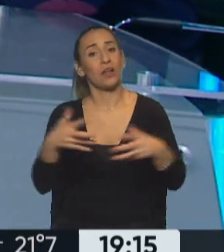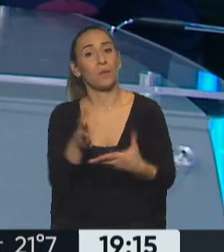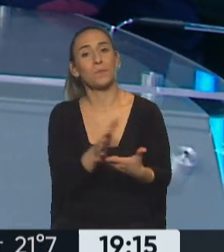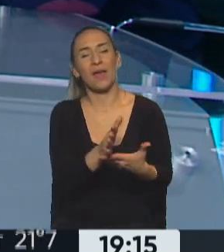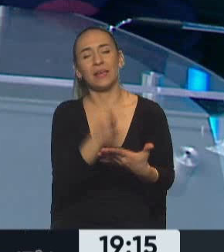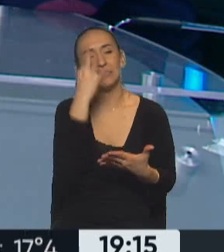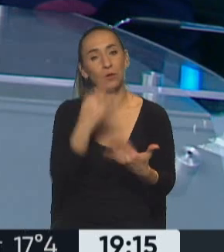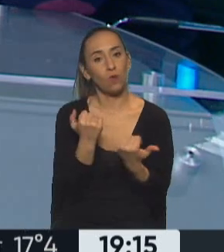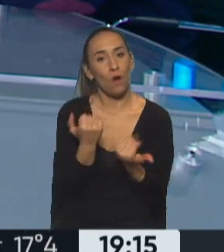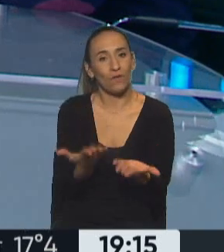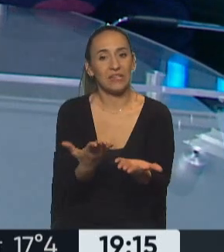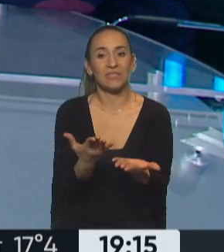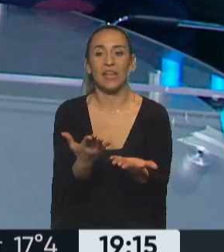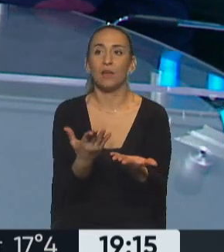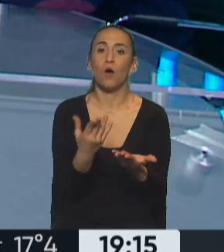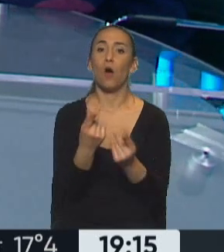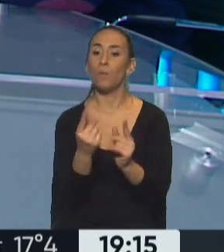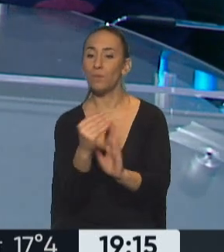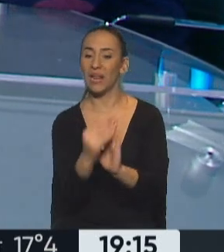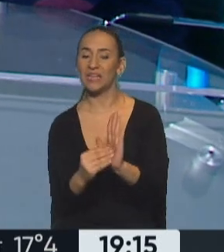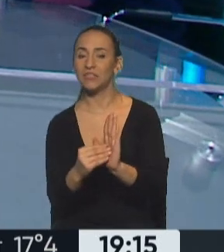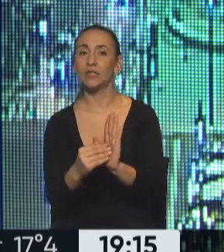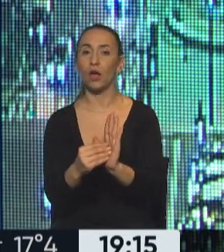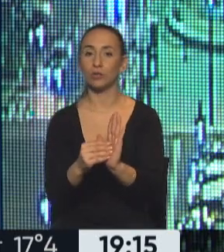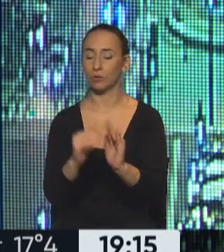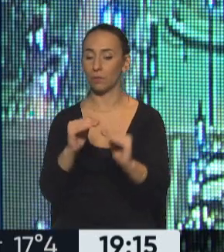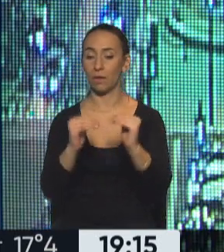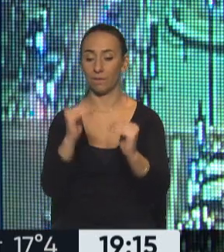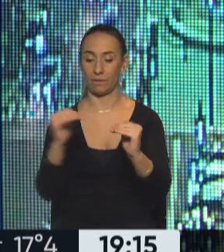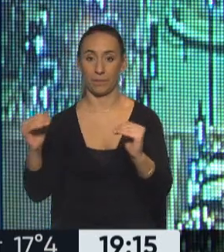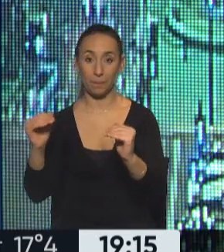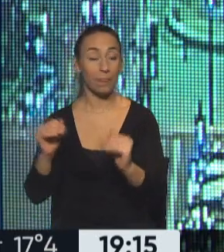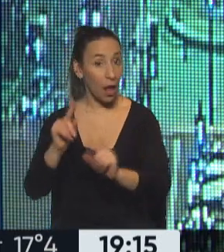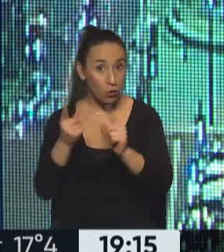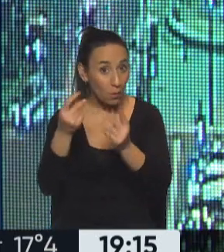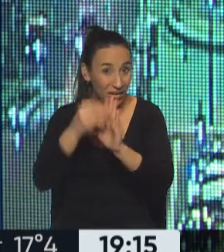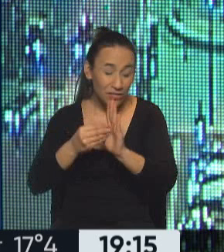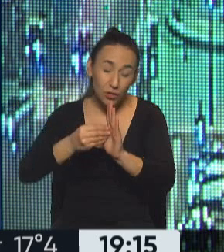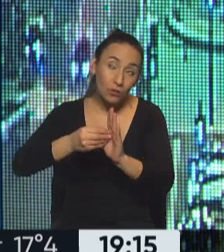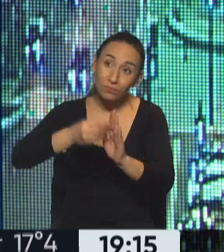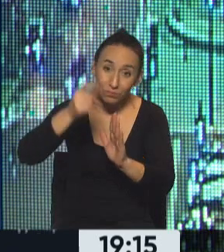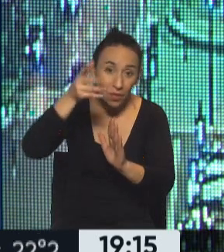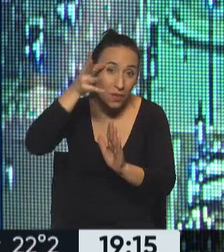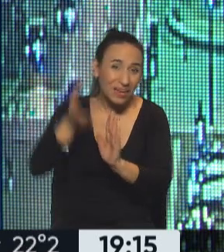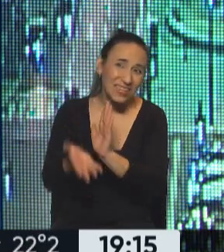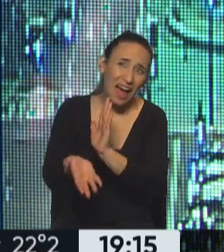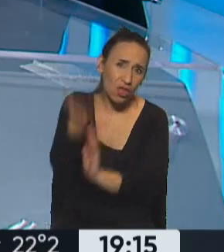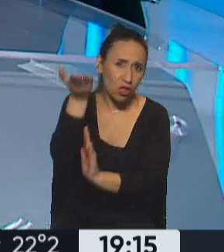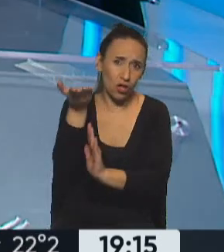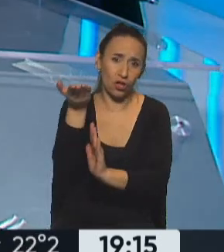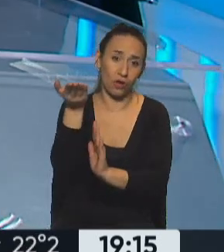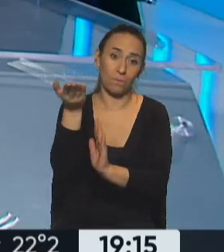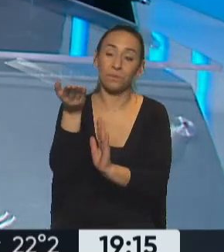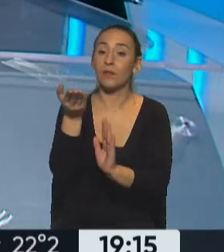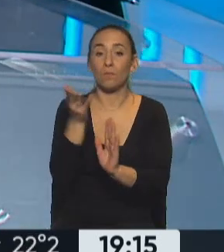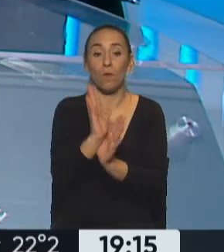una estabilización Sí. de precios. En estos precios, que son demasiado altos, exageradamente altos, Con que no suban ya.